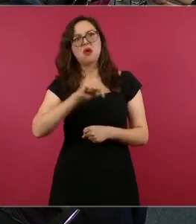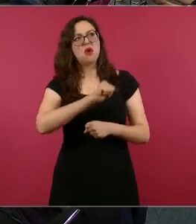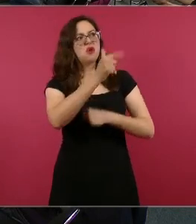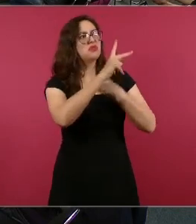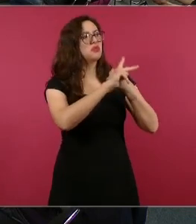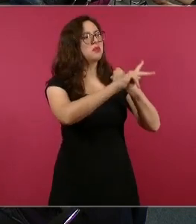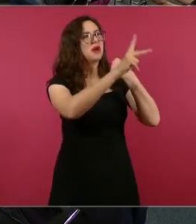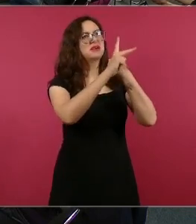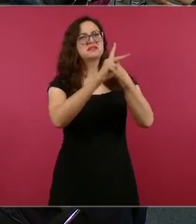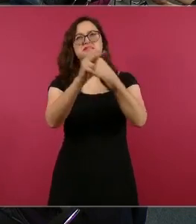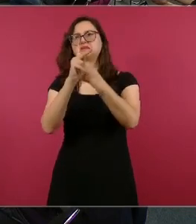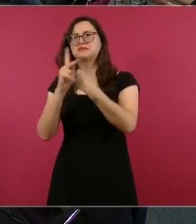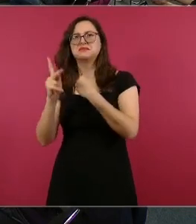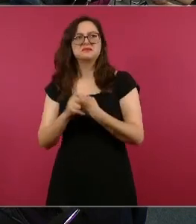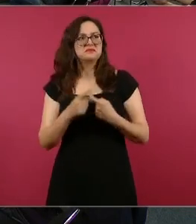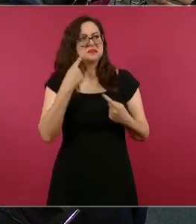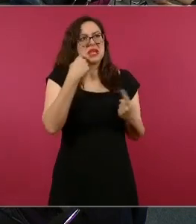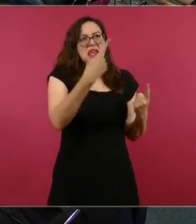¿Ustedes